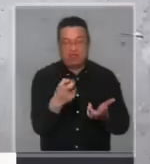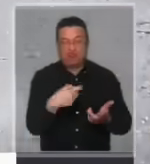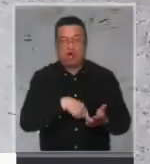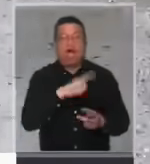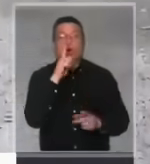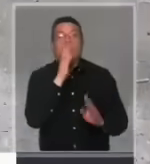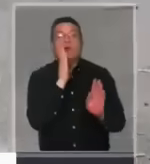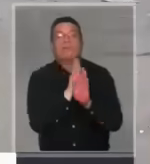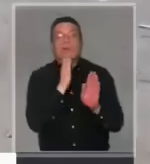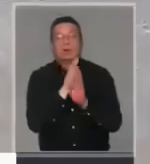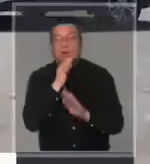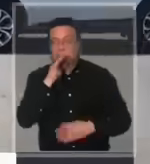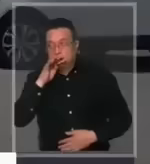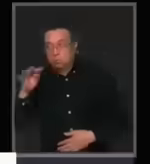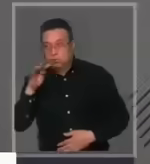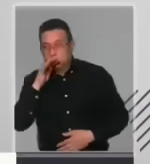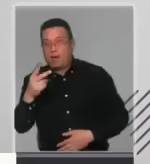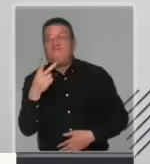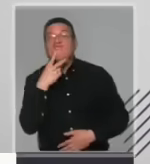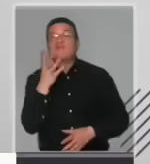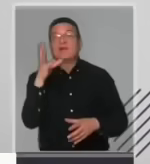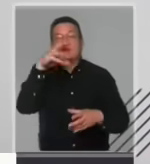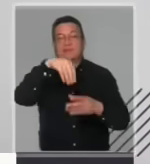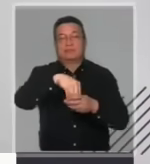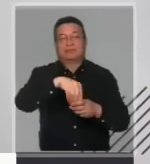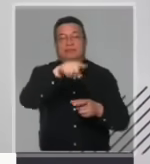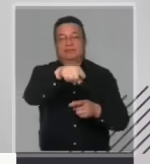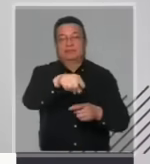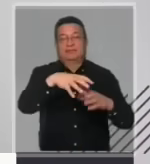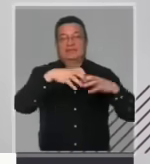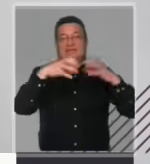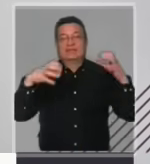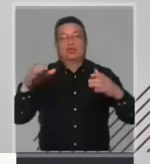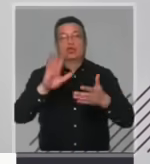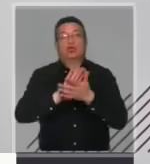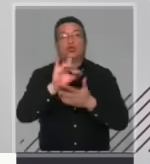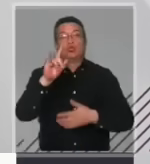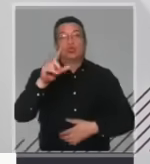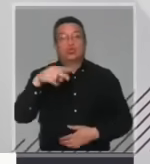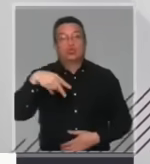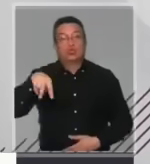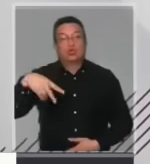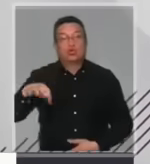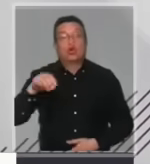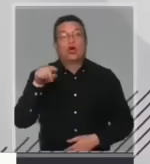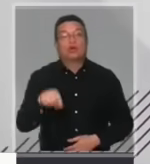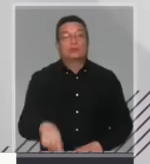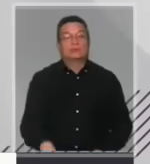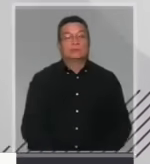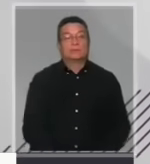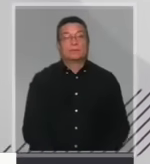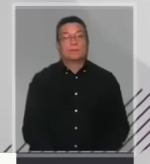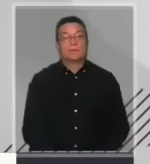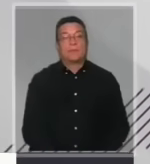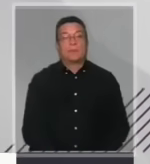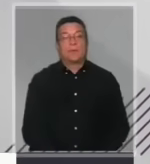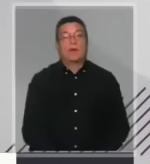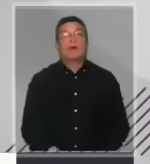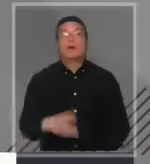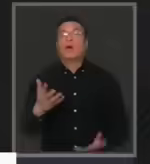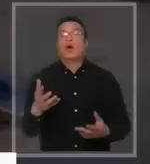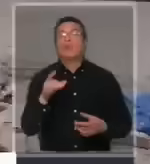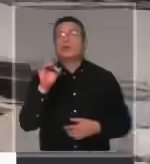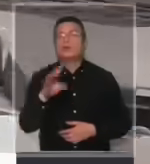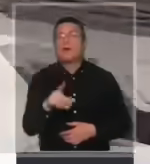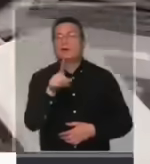que vivía en las peligrosas tomas del Cerro Chuño. Herrería pesada, herrería pesada, papá. Pero ¿cómo